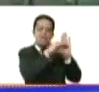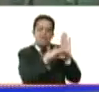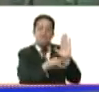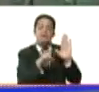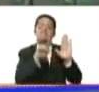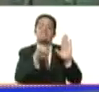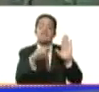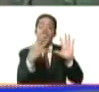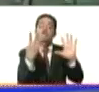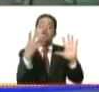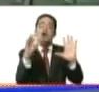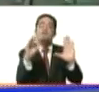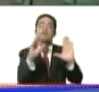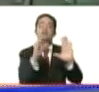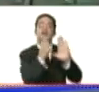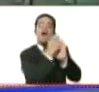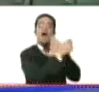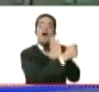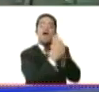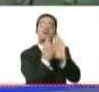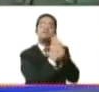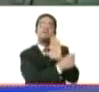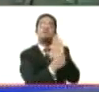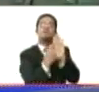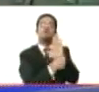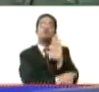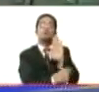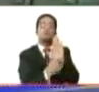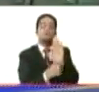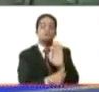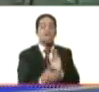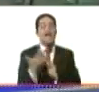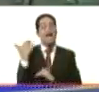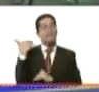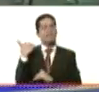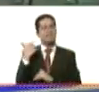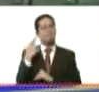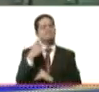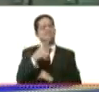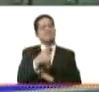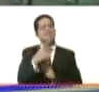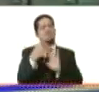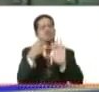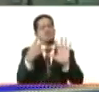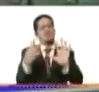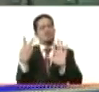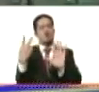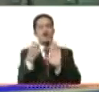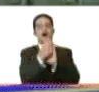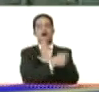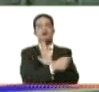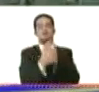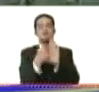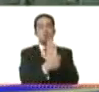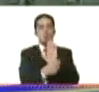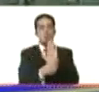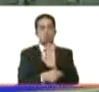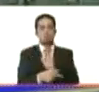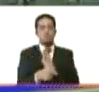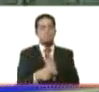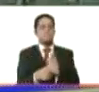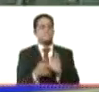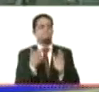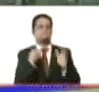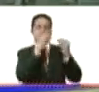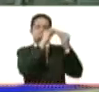artículos. La antigua ley tenía 172 artículos. Se trabajaron varios ejes